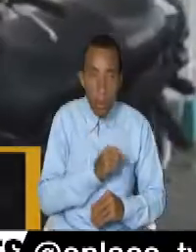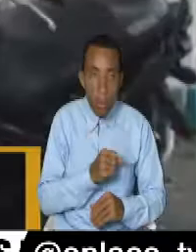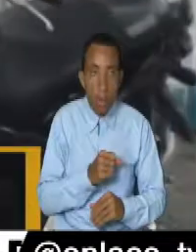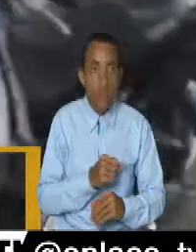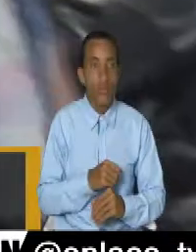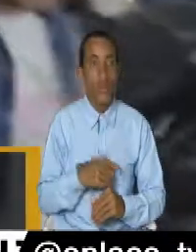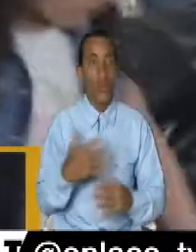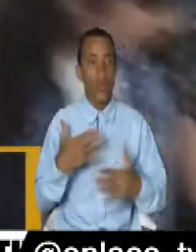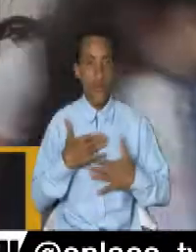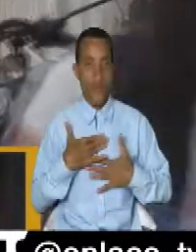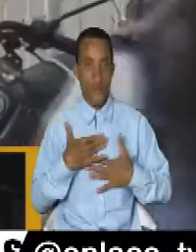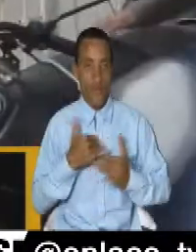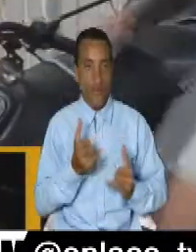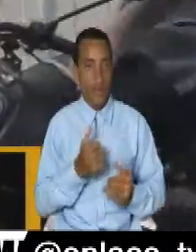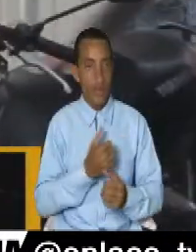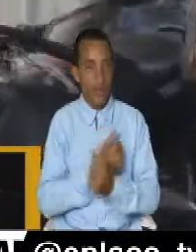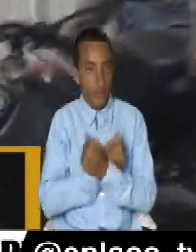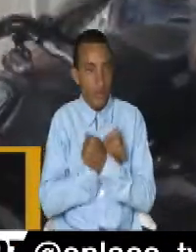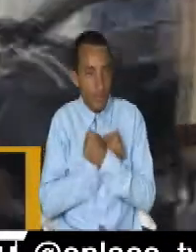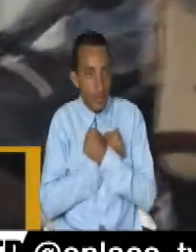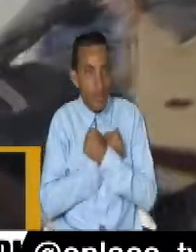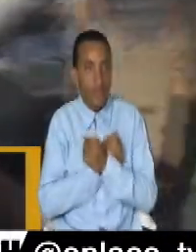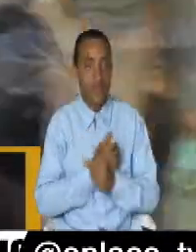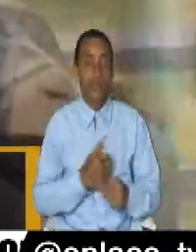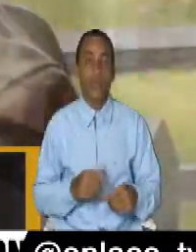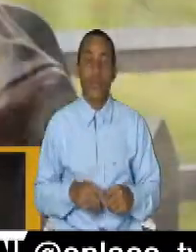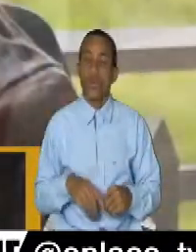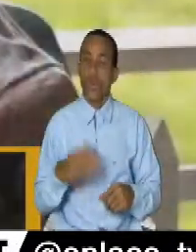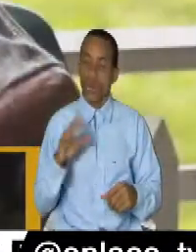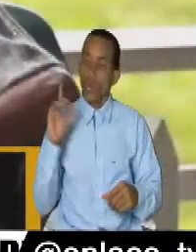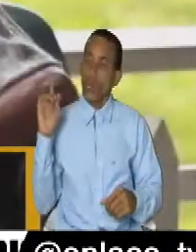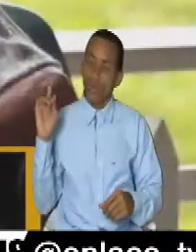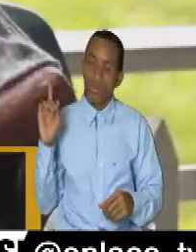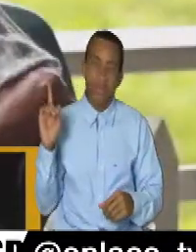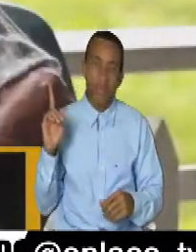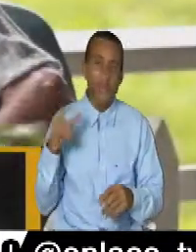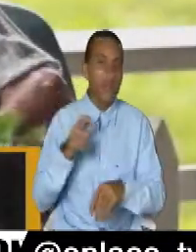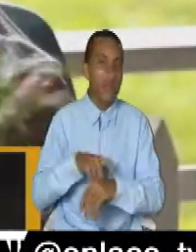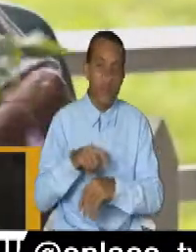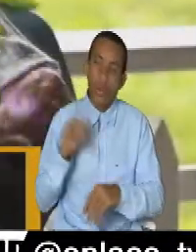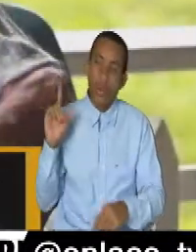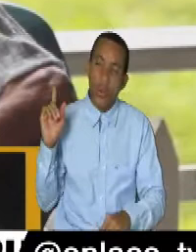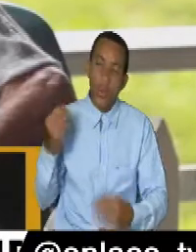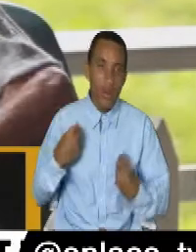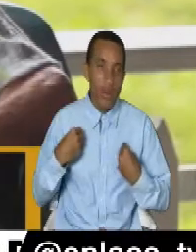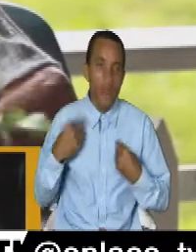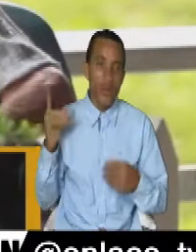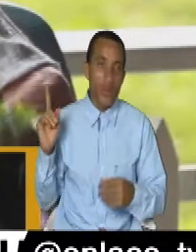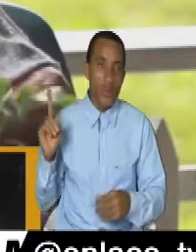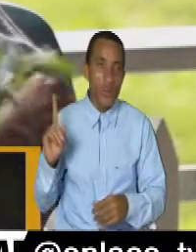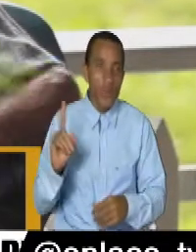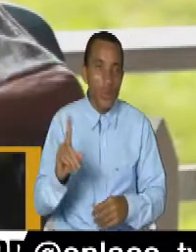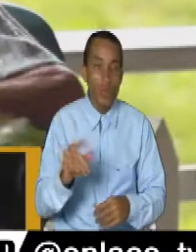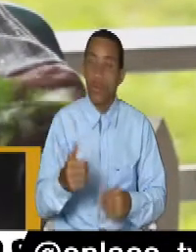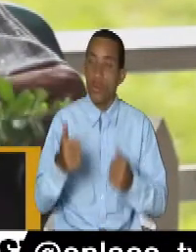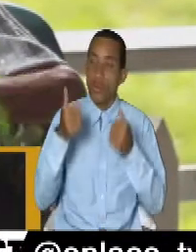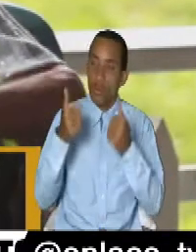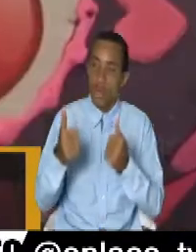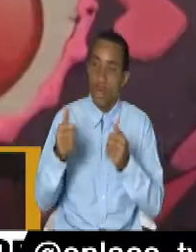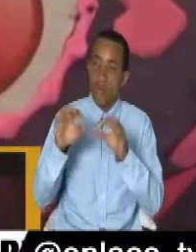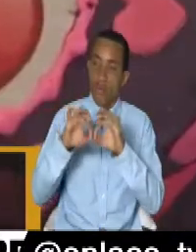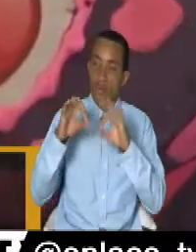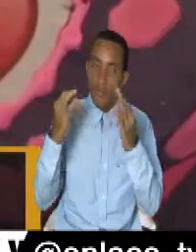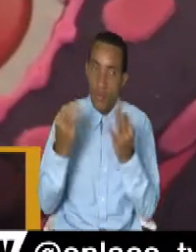hacen parte de la esencia para tener una vida duradera. Ay, tener una familia, estar pie de su familia y